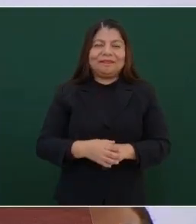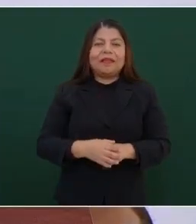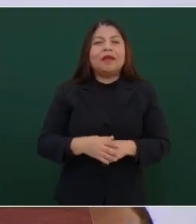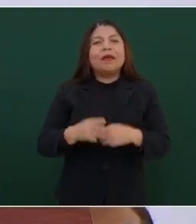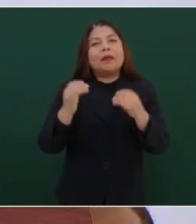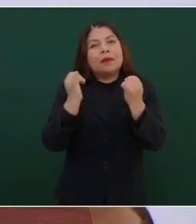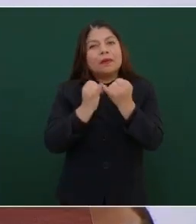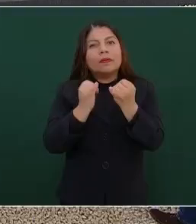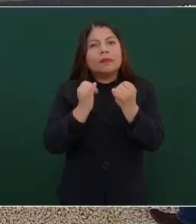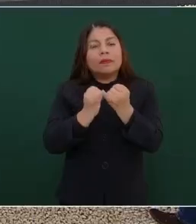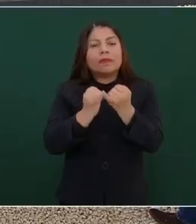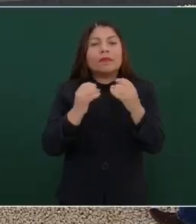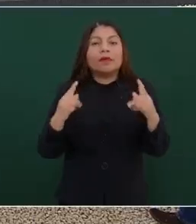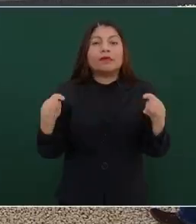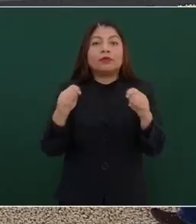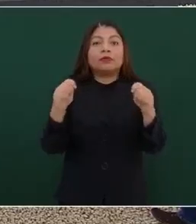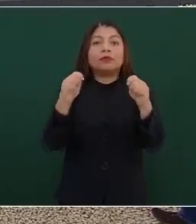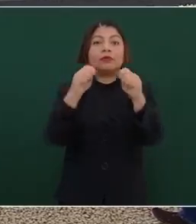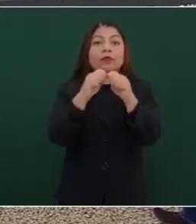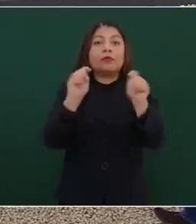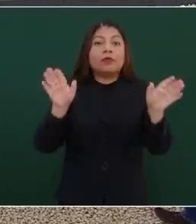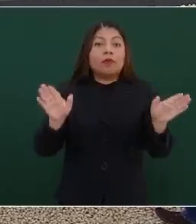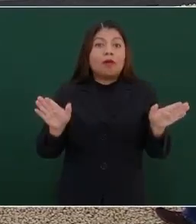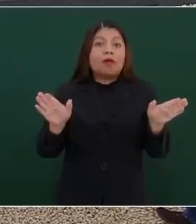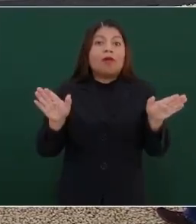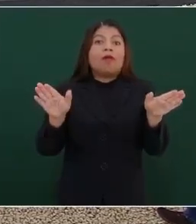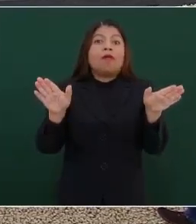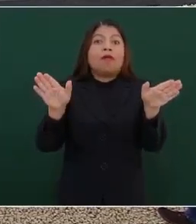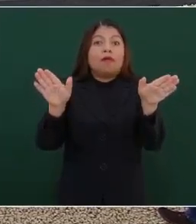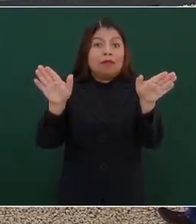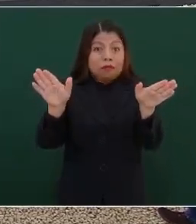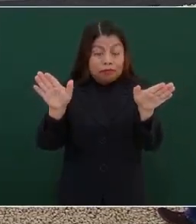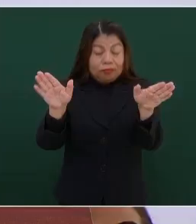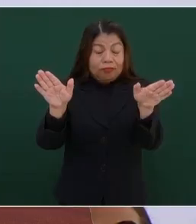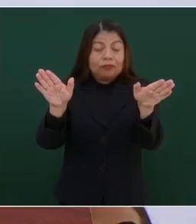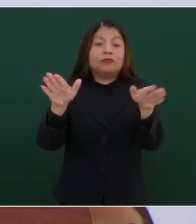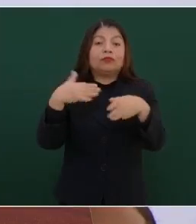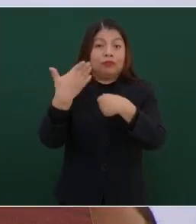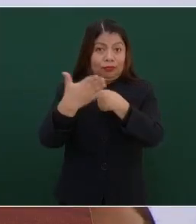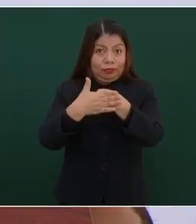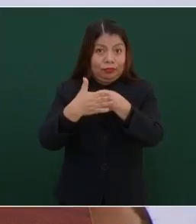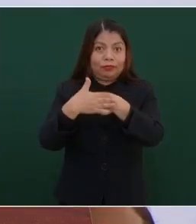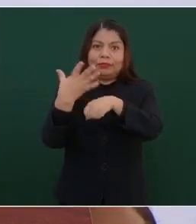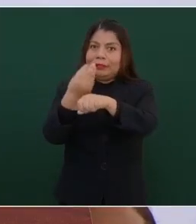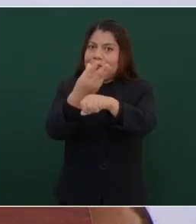aeropuerto. Y a más tardar en febrero tenemos todo,